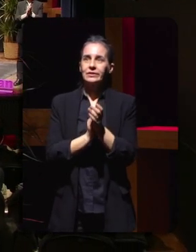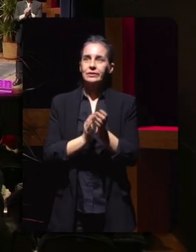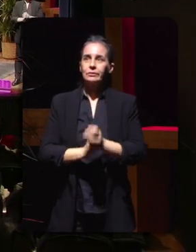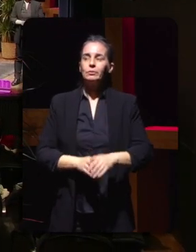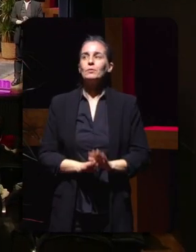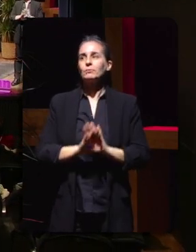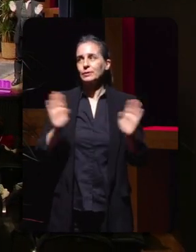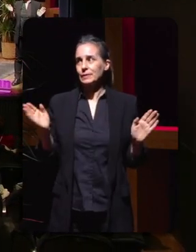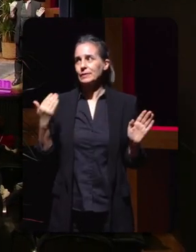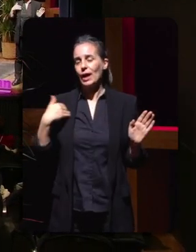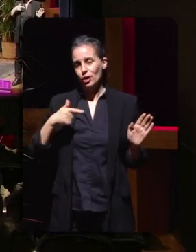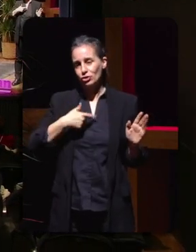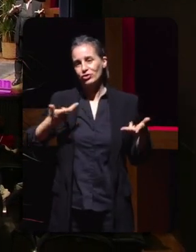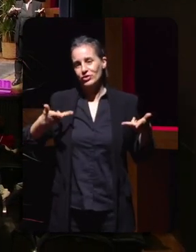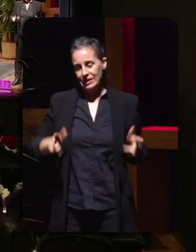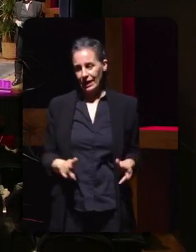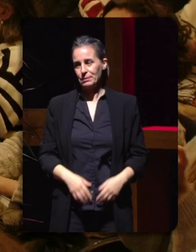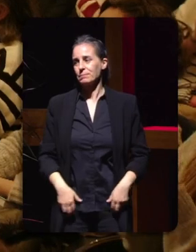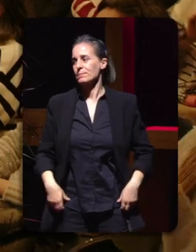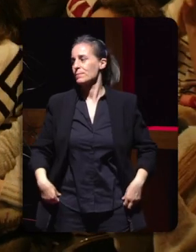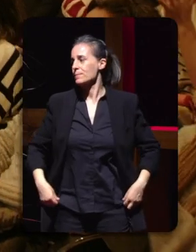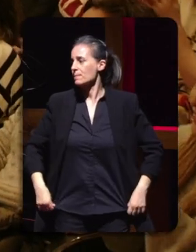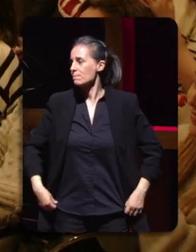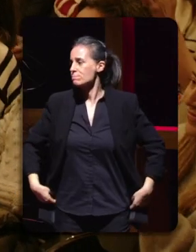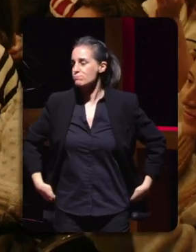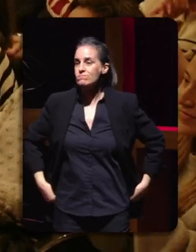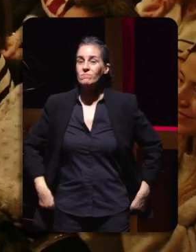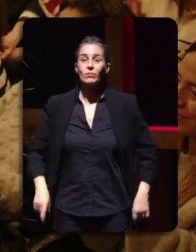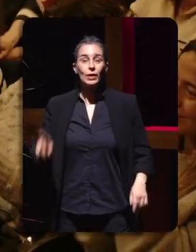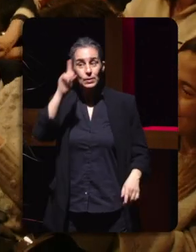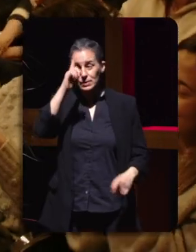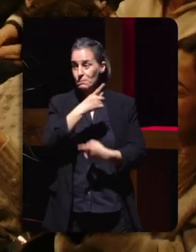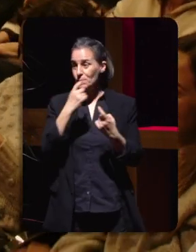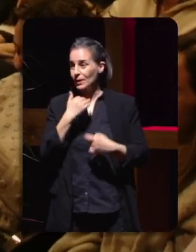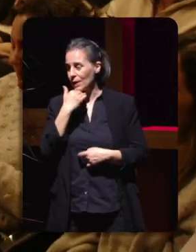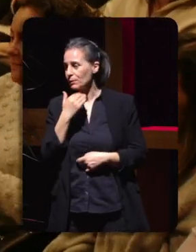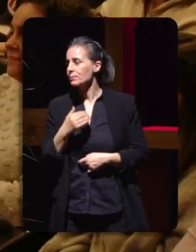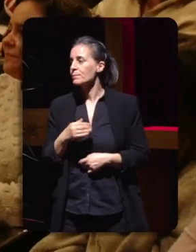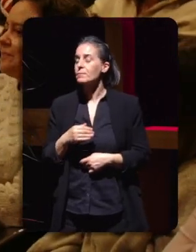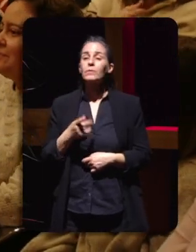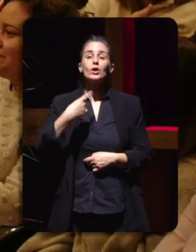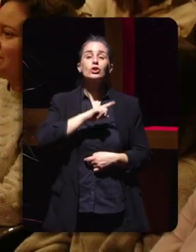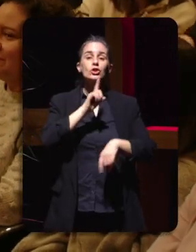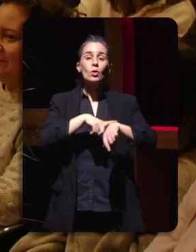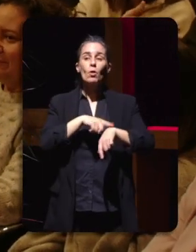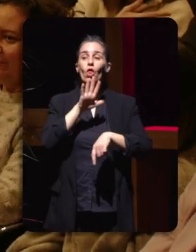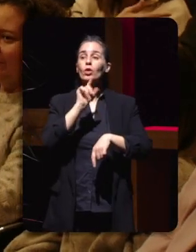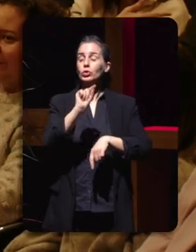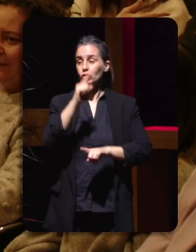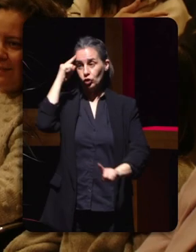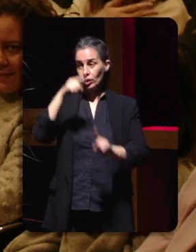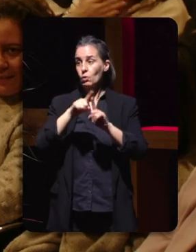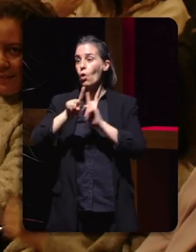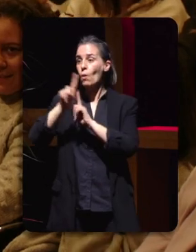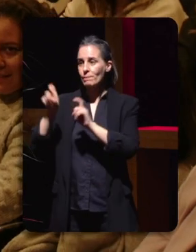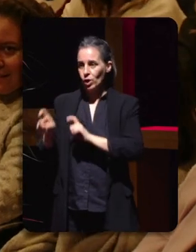me voy a sentar Gracias igual he corrido mucho pero bueno ya tenemos cinco minutos para preguntas si alguien quiere